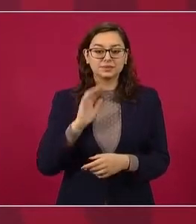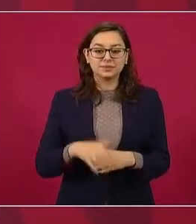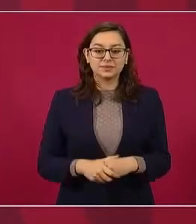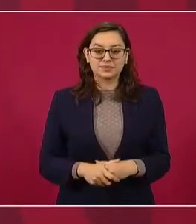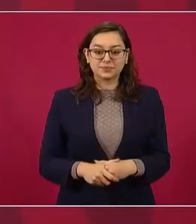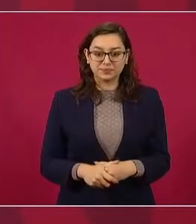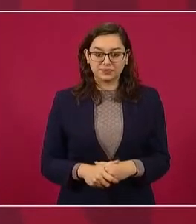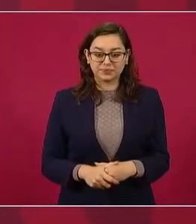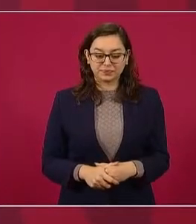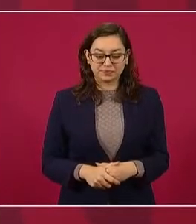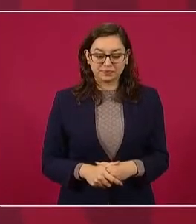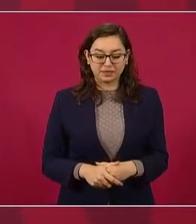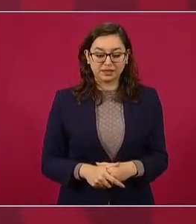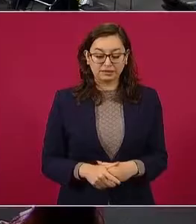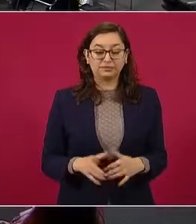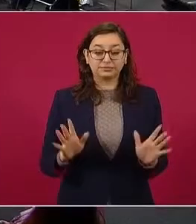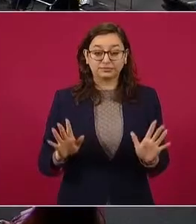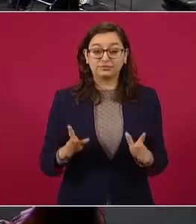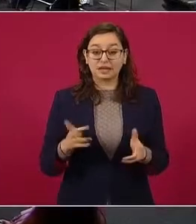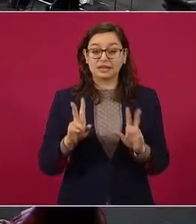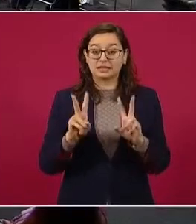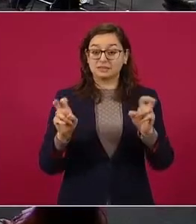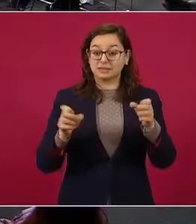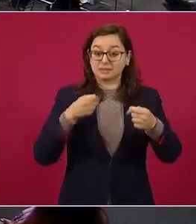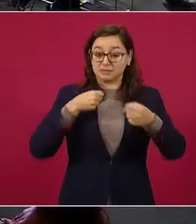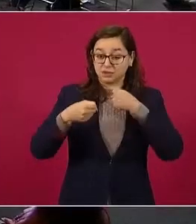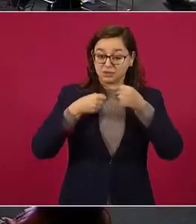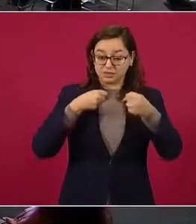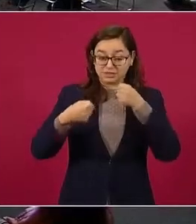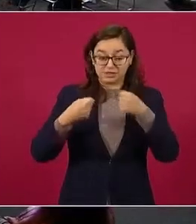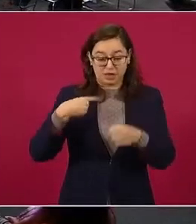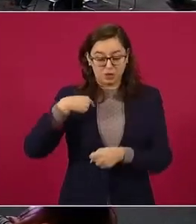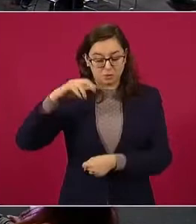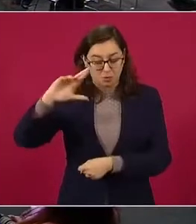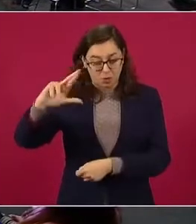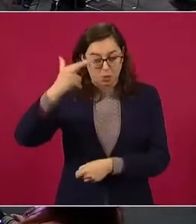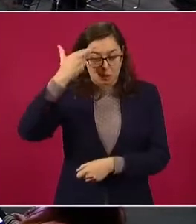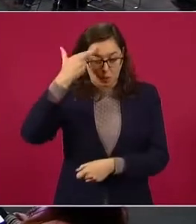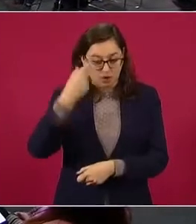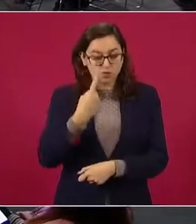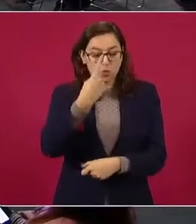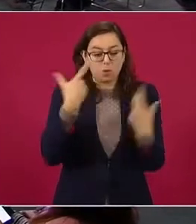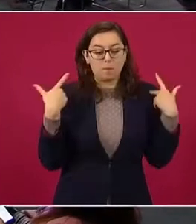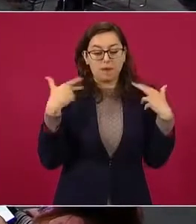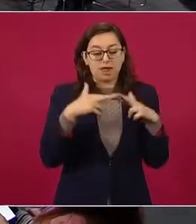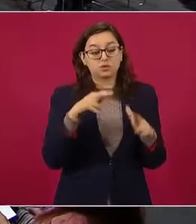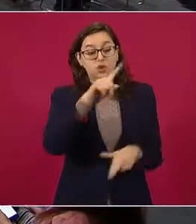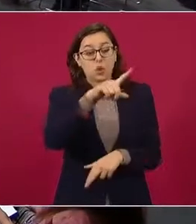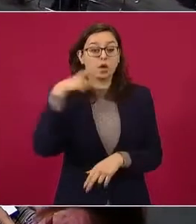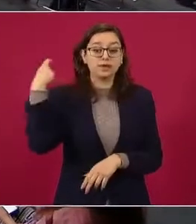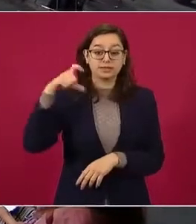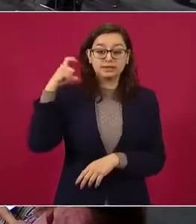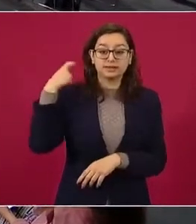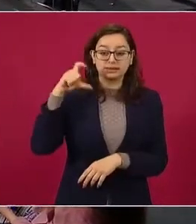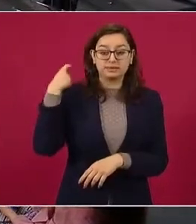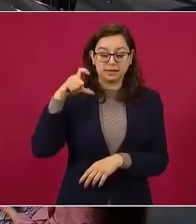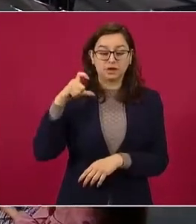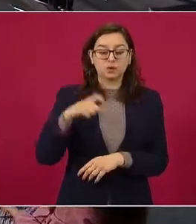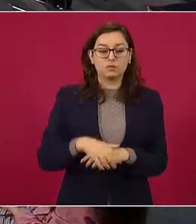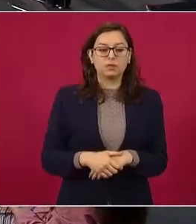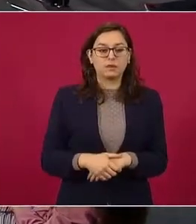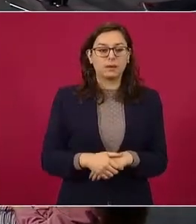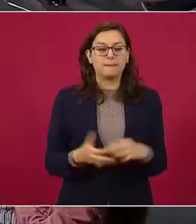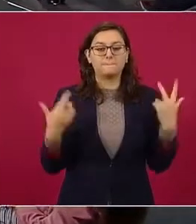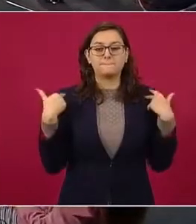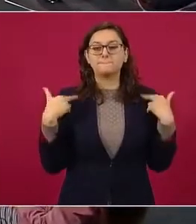periodistas, había un maestro que acabo de preguntar por él, que fui a Querétaro, pues el día 5, el